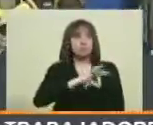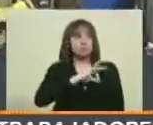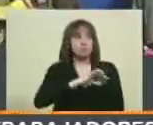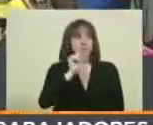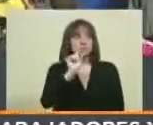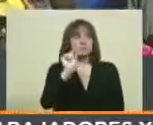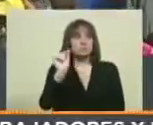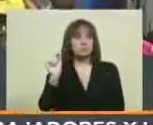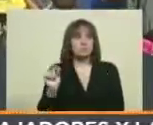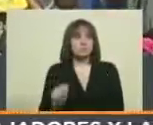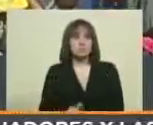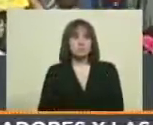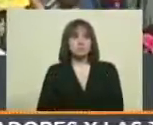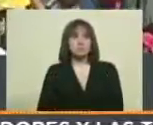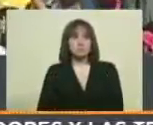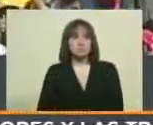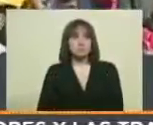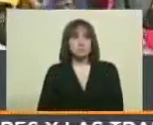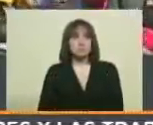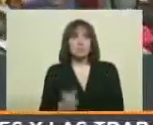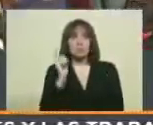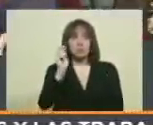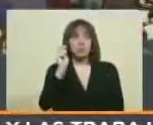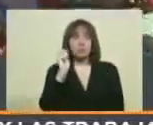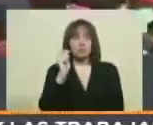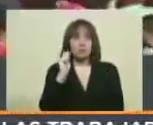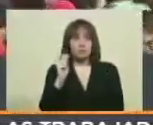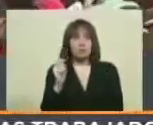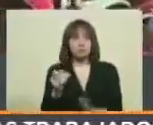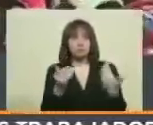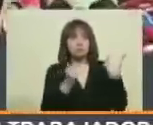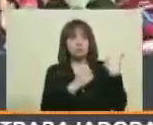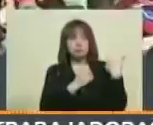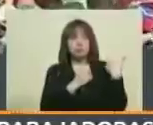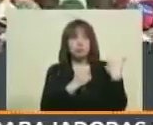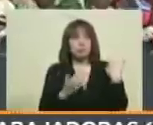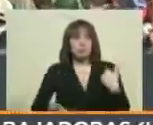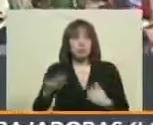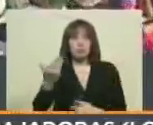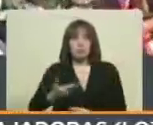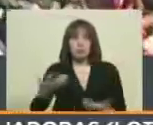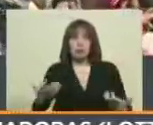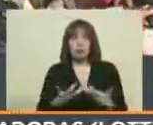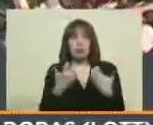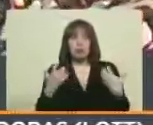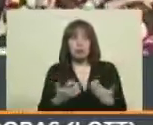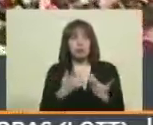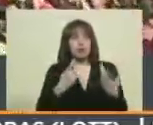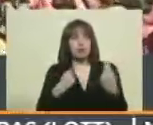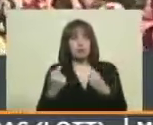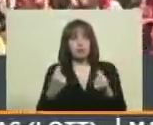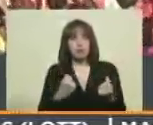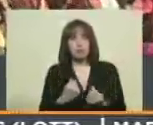ahora tenemos una gran tarea la tarea de ganar la guerra económica